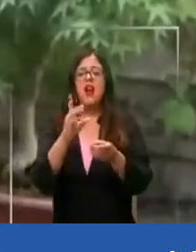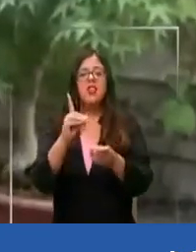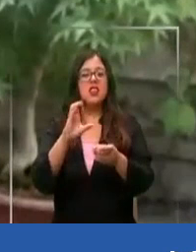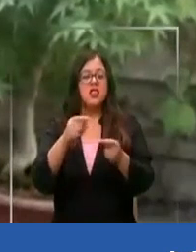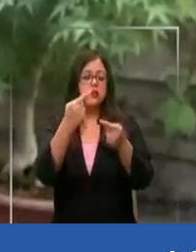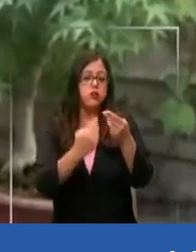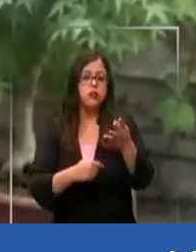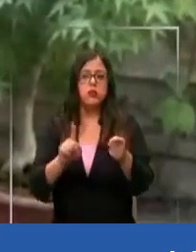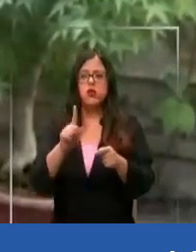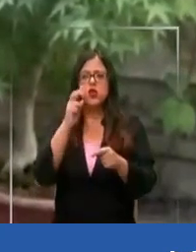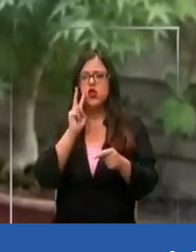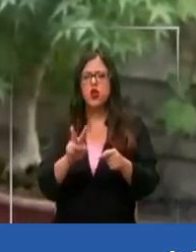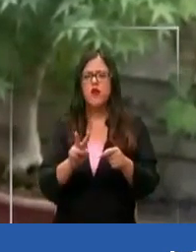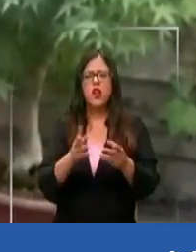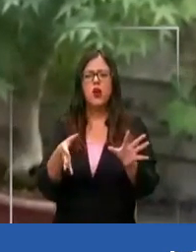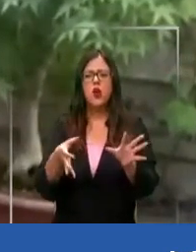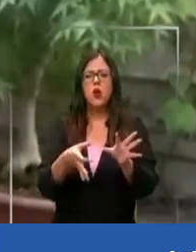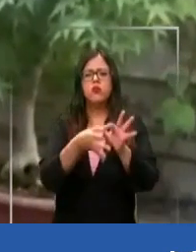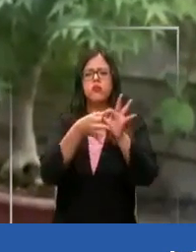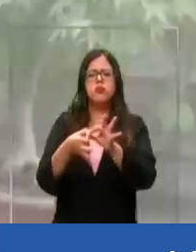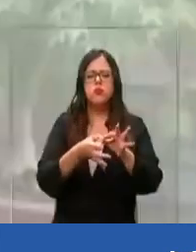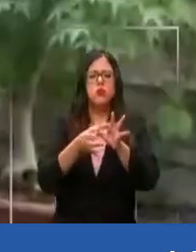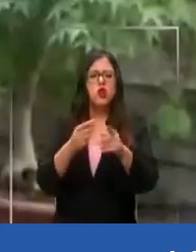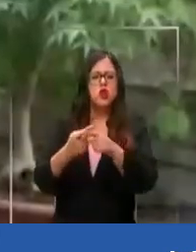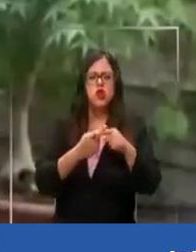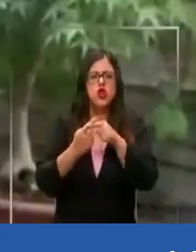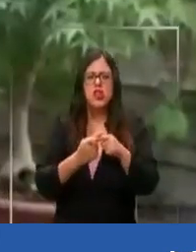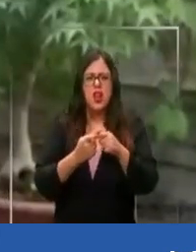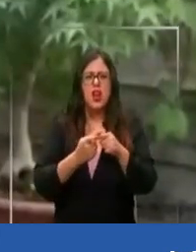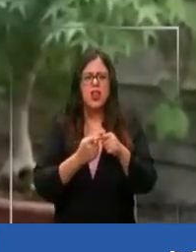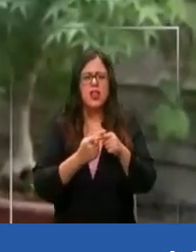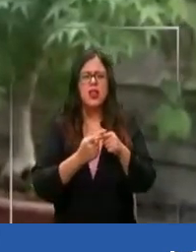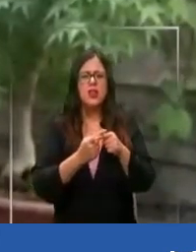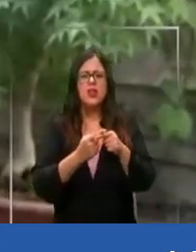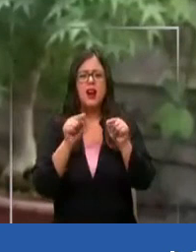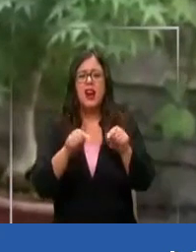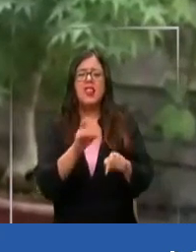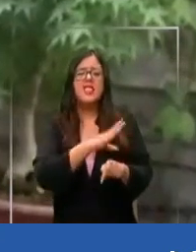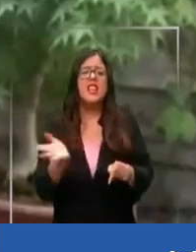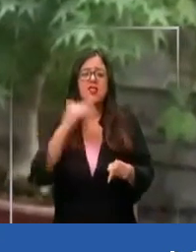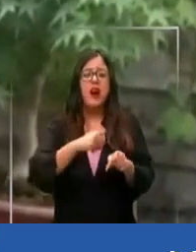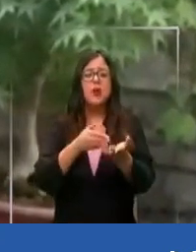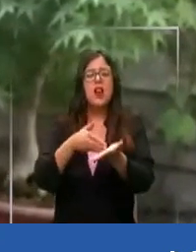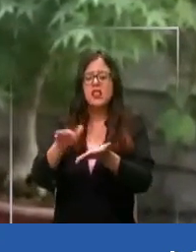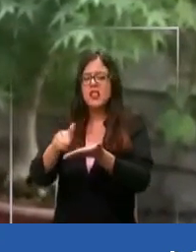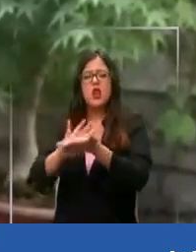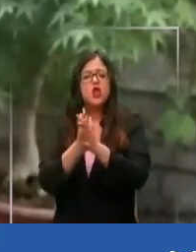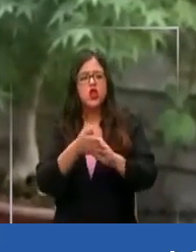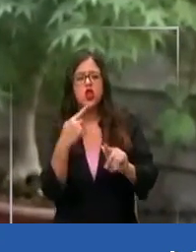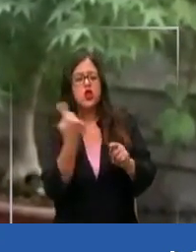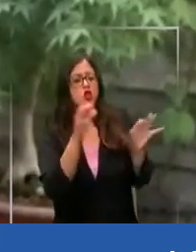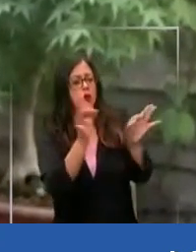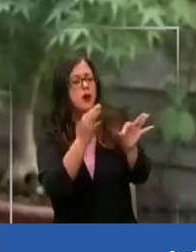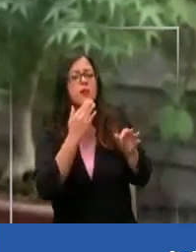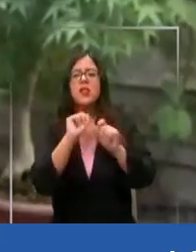de sociedad en Chile Vamos para lograr una lista en conjunto. Rechazaron todas nuestras indicaciones. Además, se defendieron